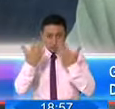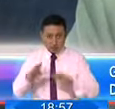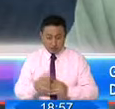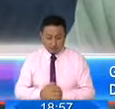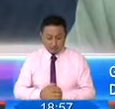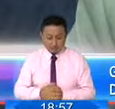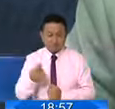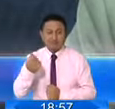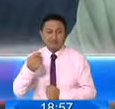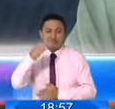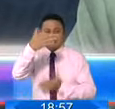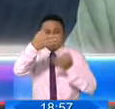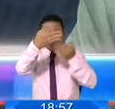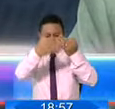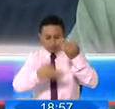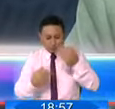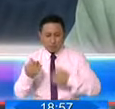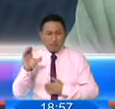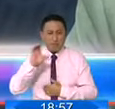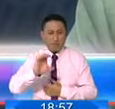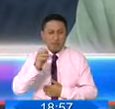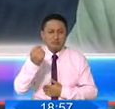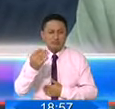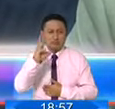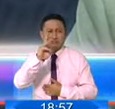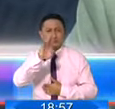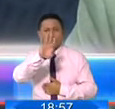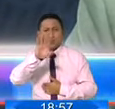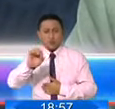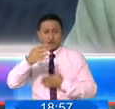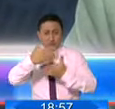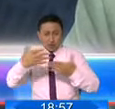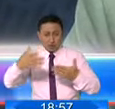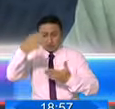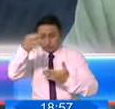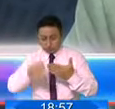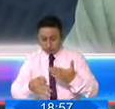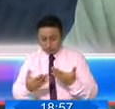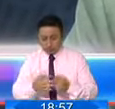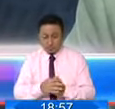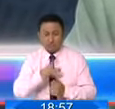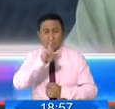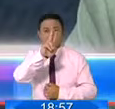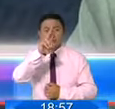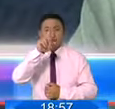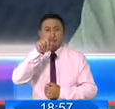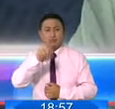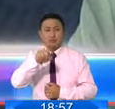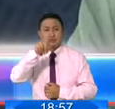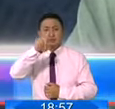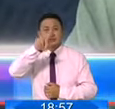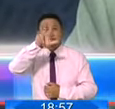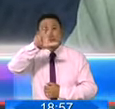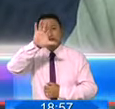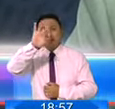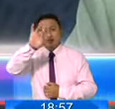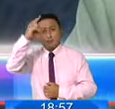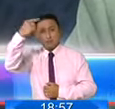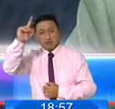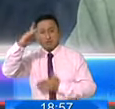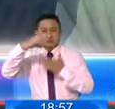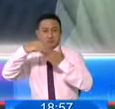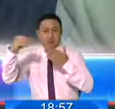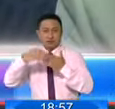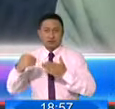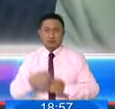monto original de estas obras, de estas 640 obras, ascendía a 2.138 millones de